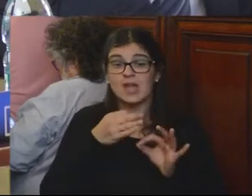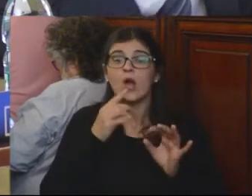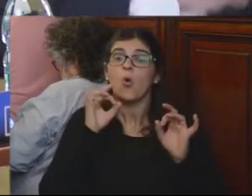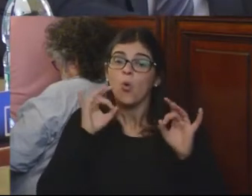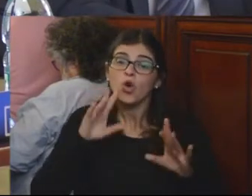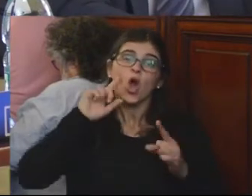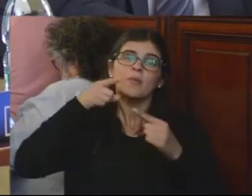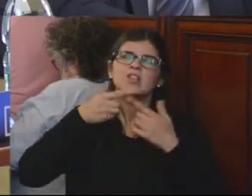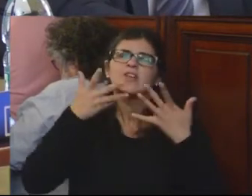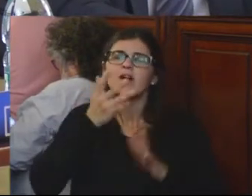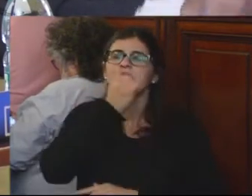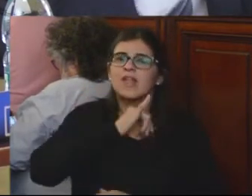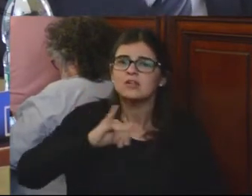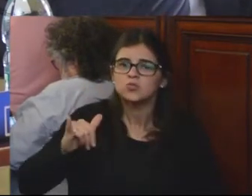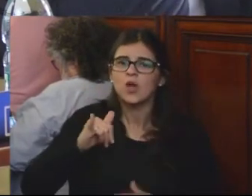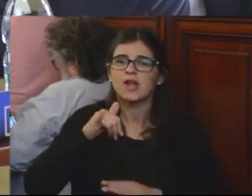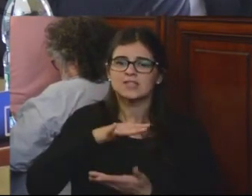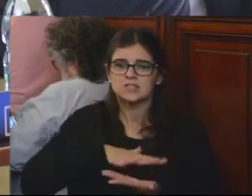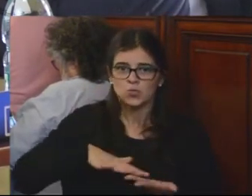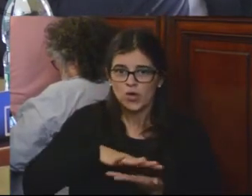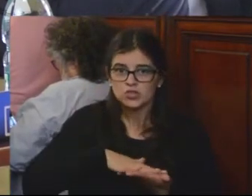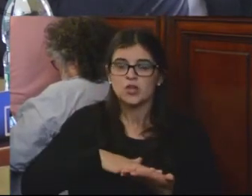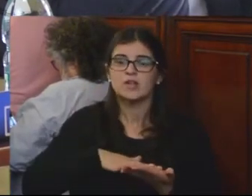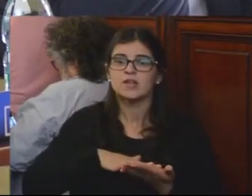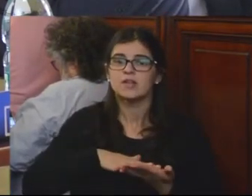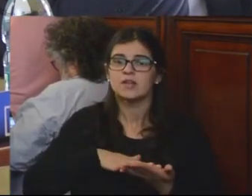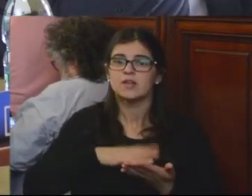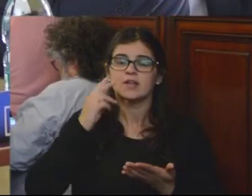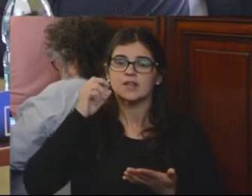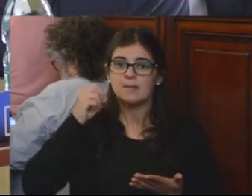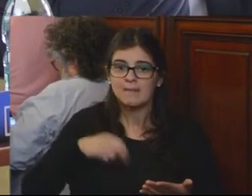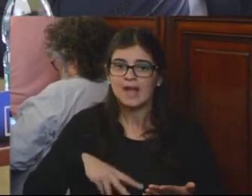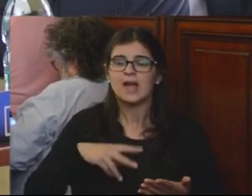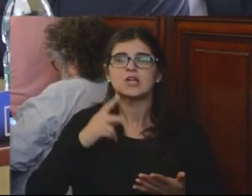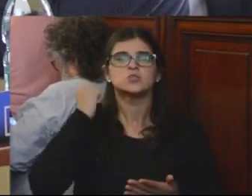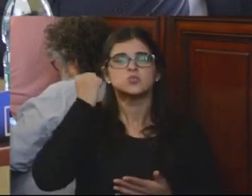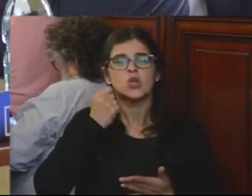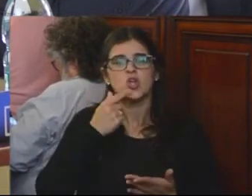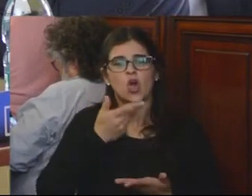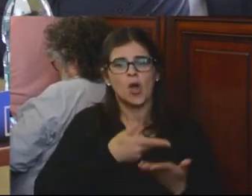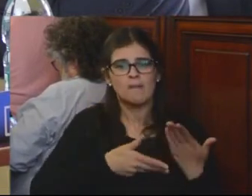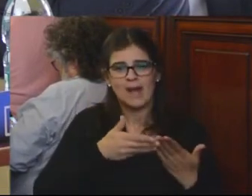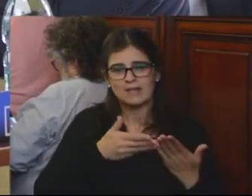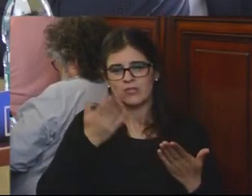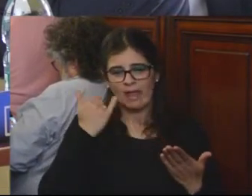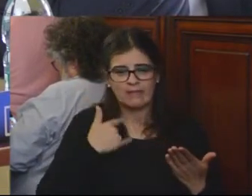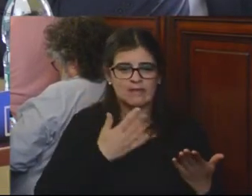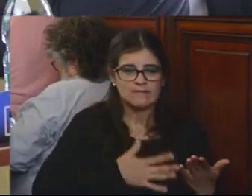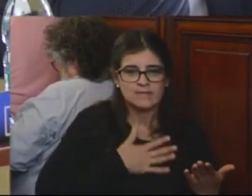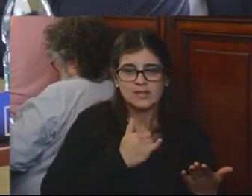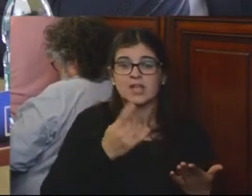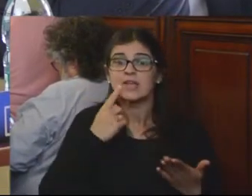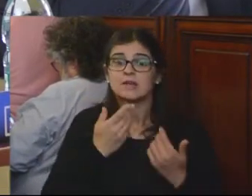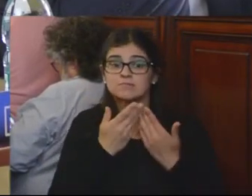objetivo denunciar los enjuagues inaceptables que encarnaba el plan sueños compartidos los cuales se fueron amasando con dinero